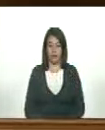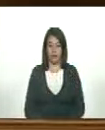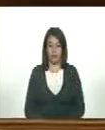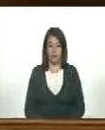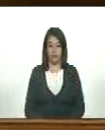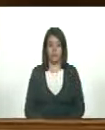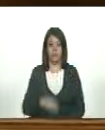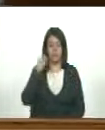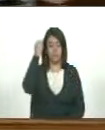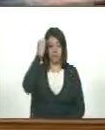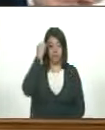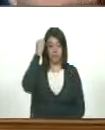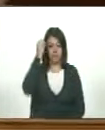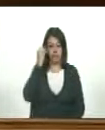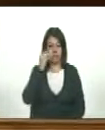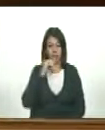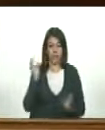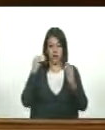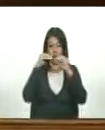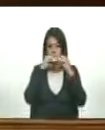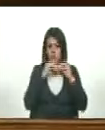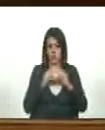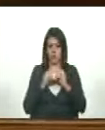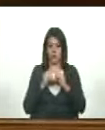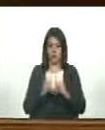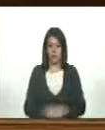En consideración.